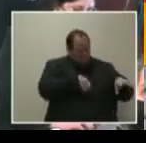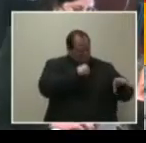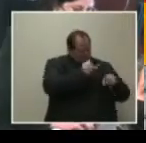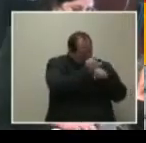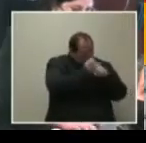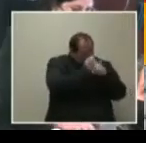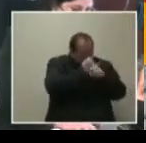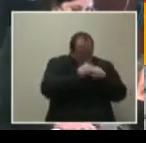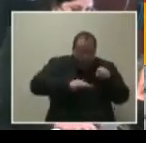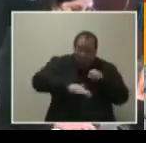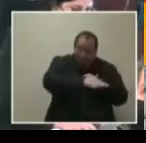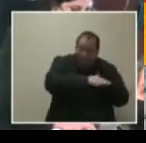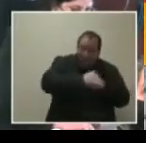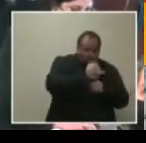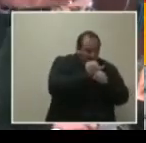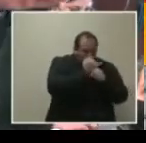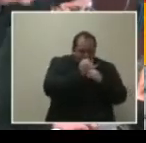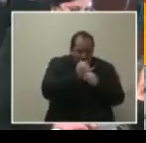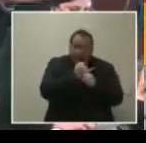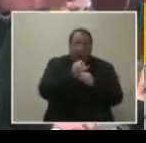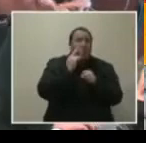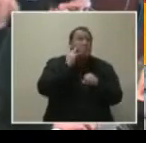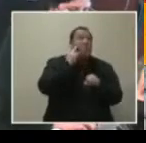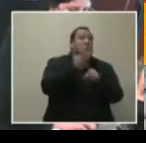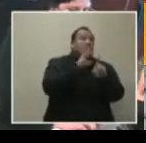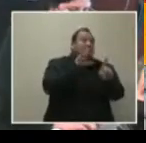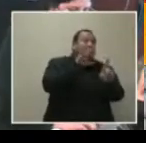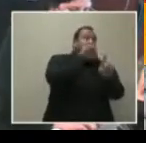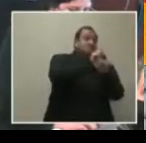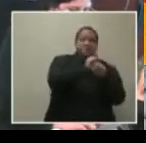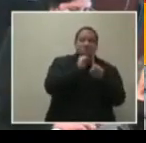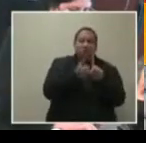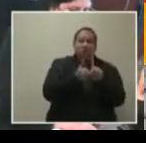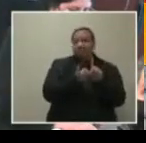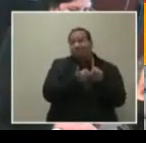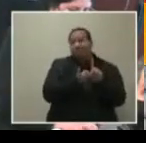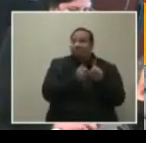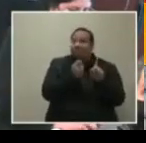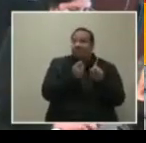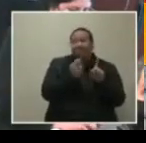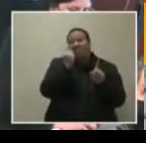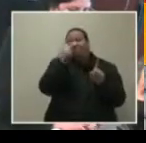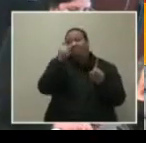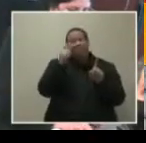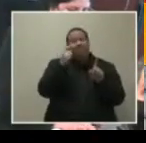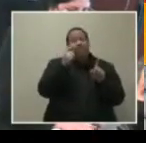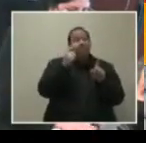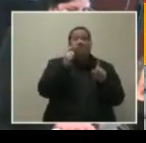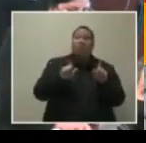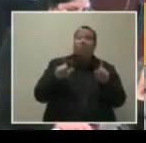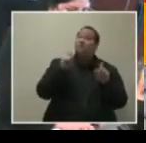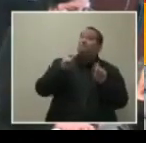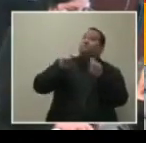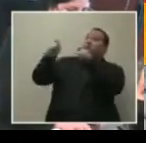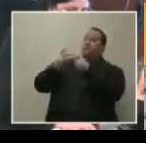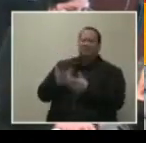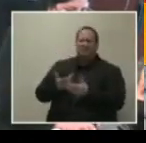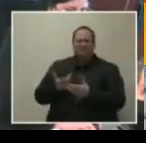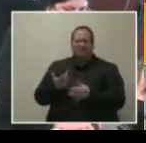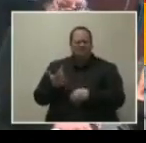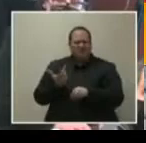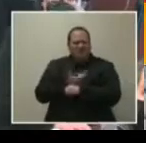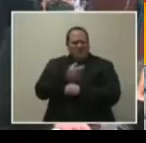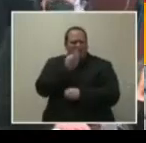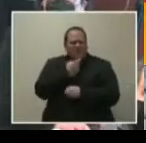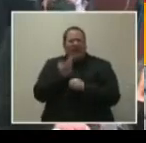locales y cuando pues, no se llegue un responsable pronto, se pase fácilmente la pelota a la federación. ¿Cómo es el contexto en